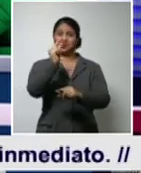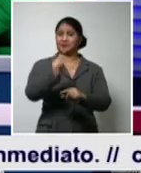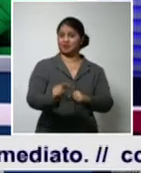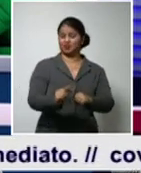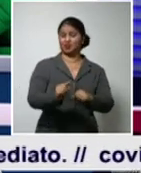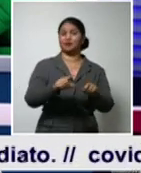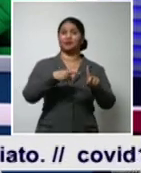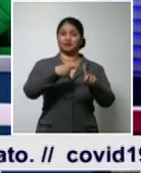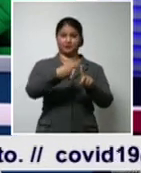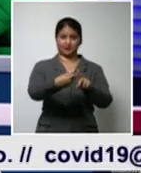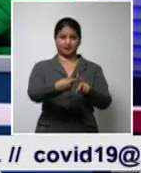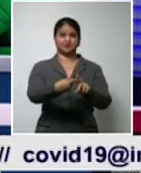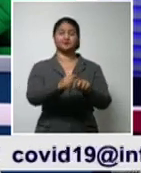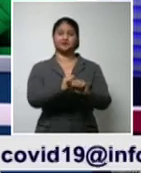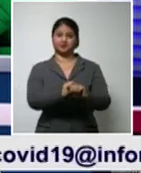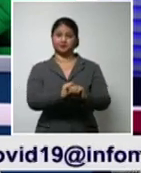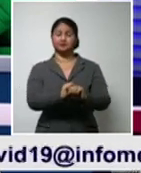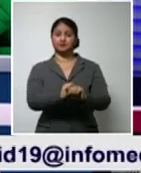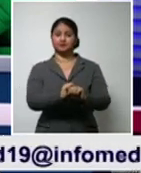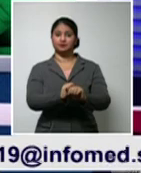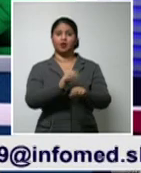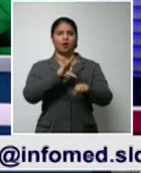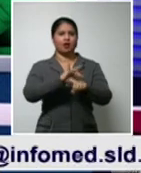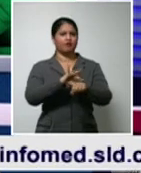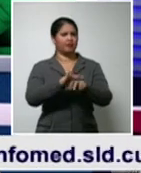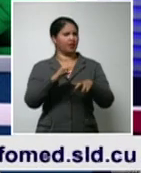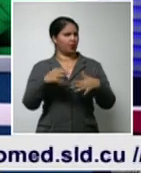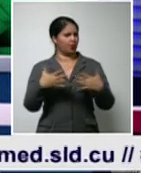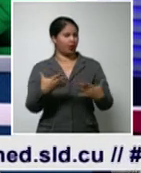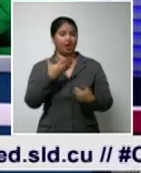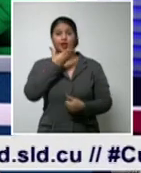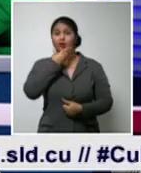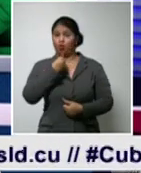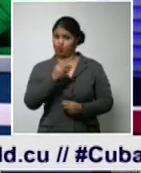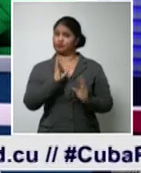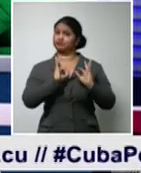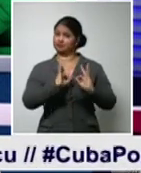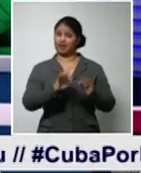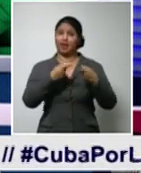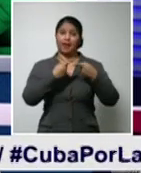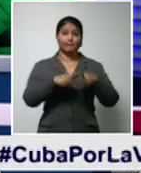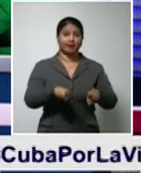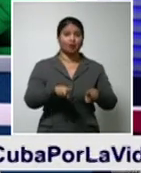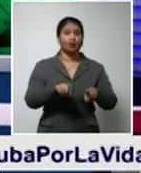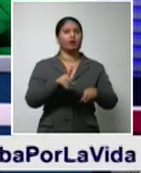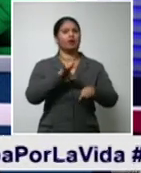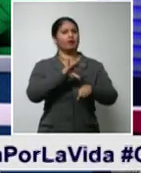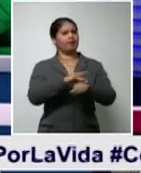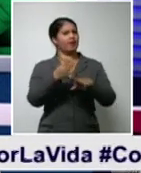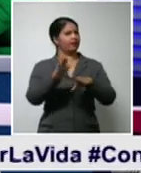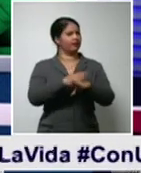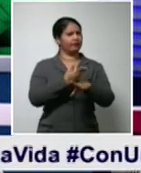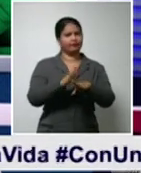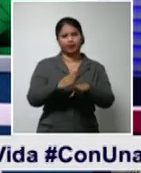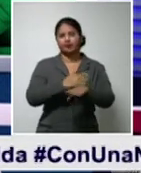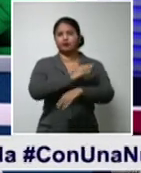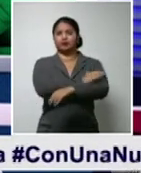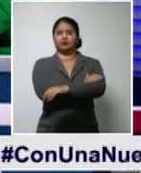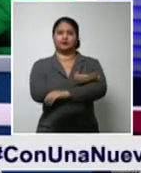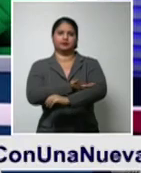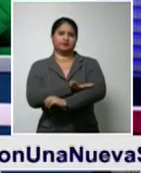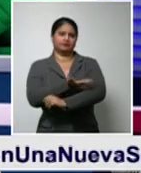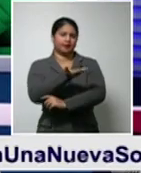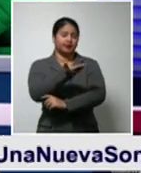de ser una persona joven de hipertensión arterial, diabetes mellitus, una